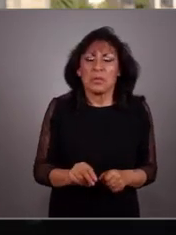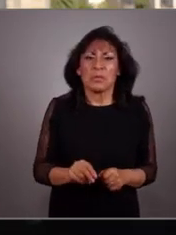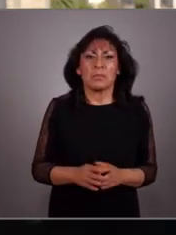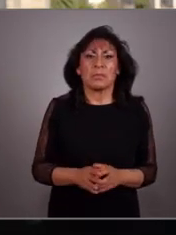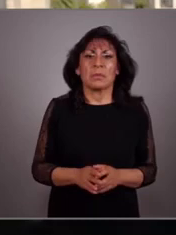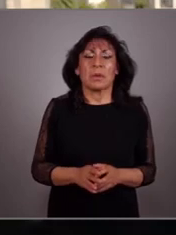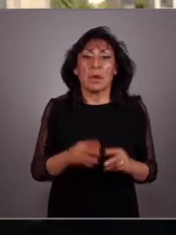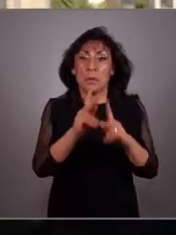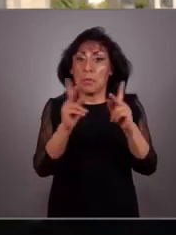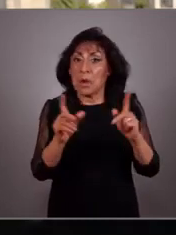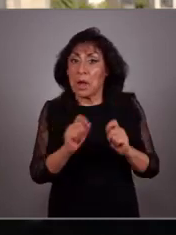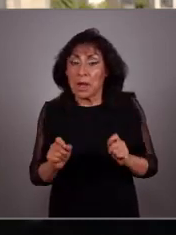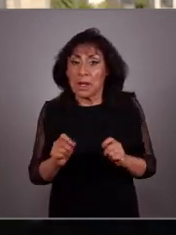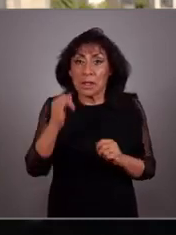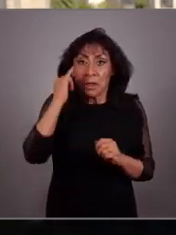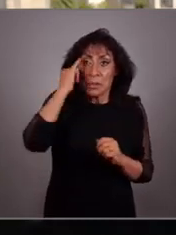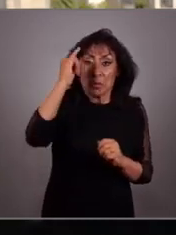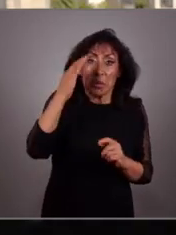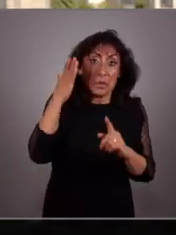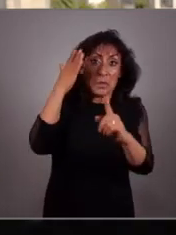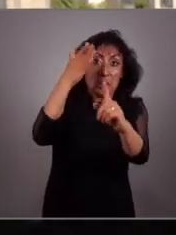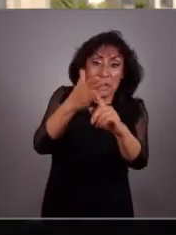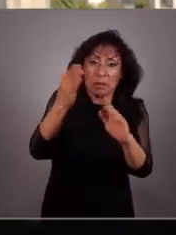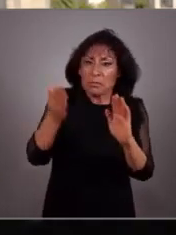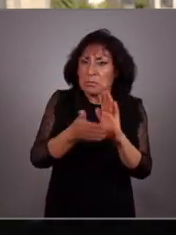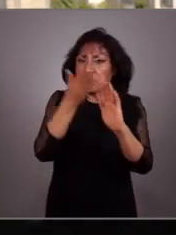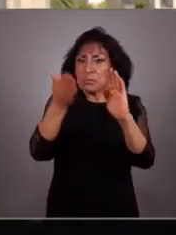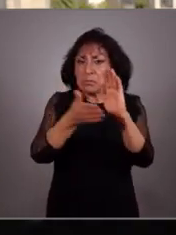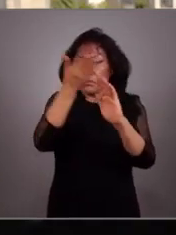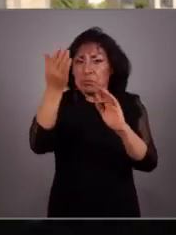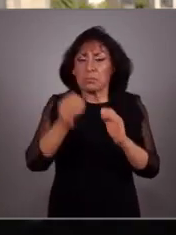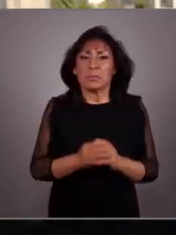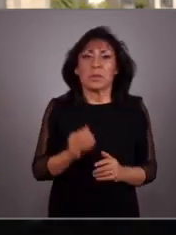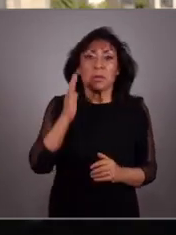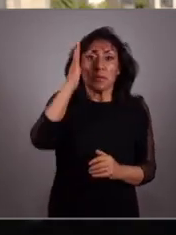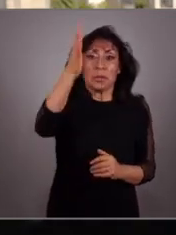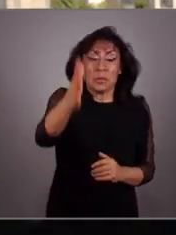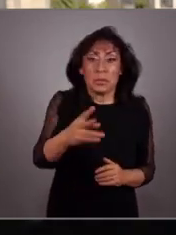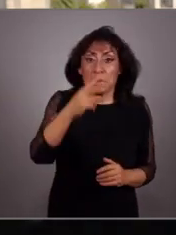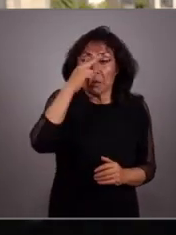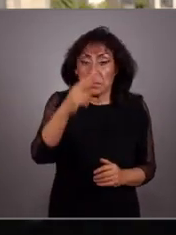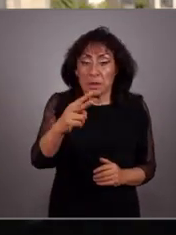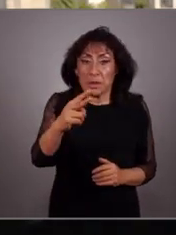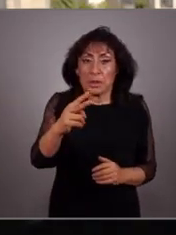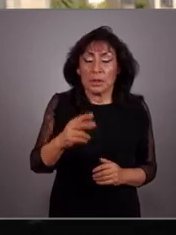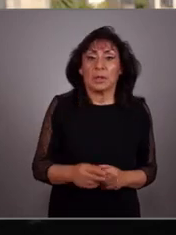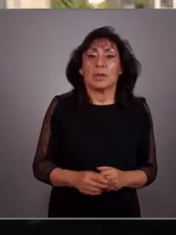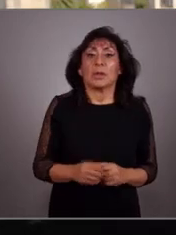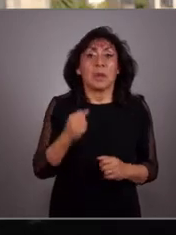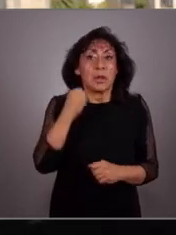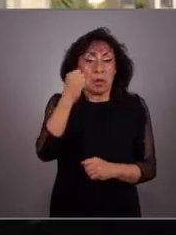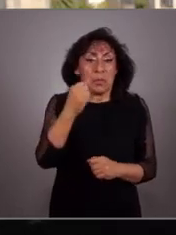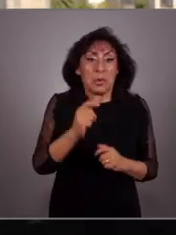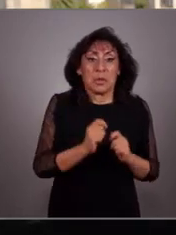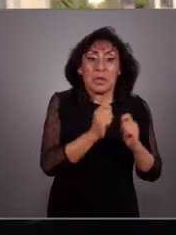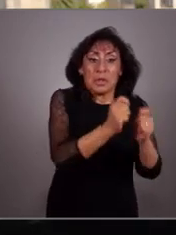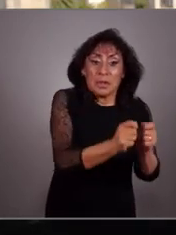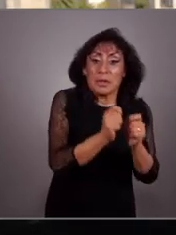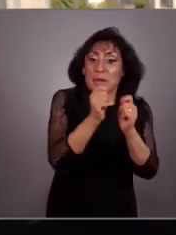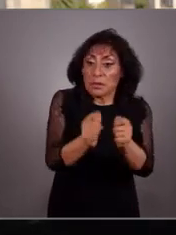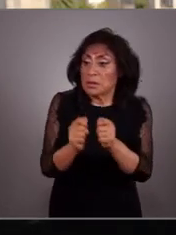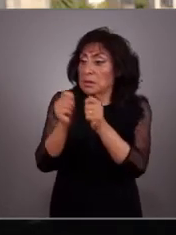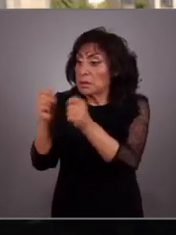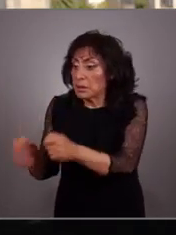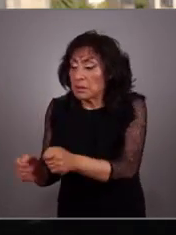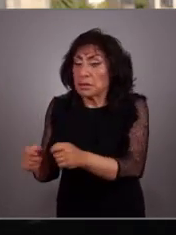así. Construyamos la paz como nuestra consigna de futuro. El futuro de México tiene que devolver el poder a